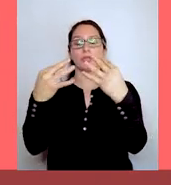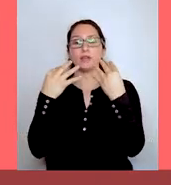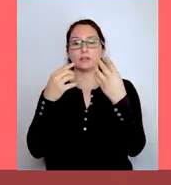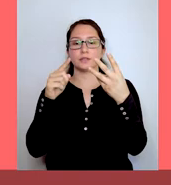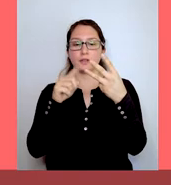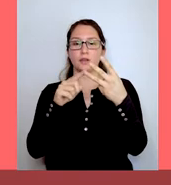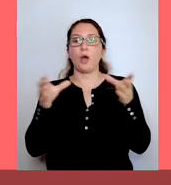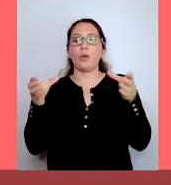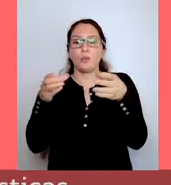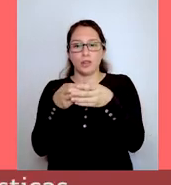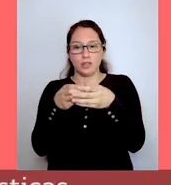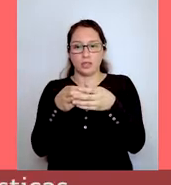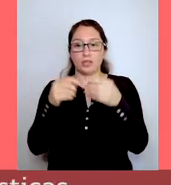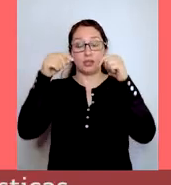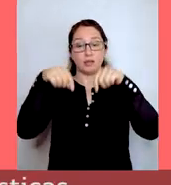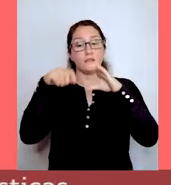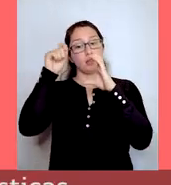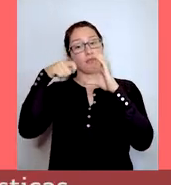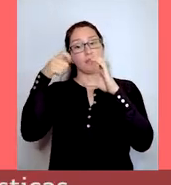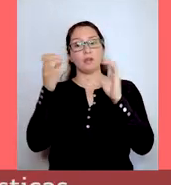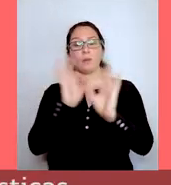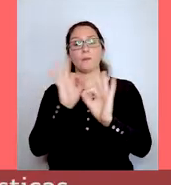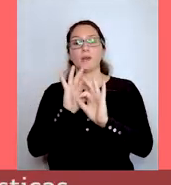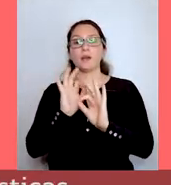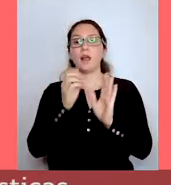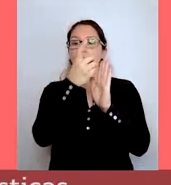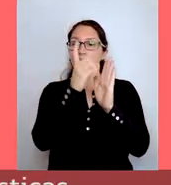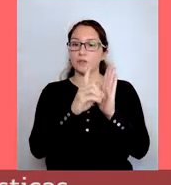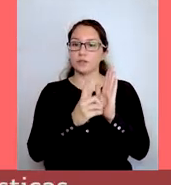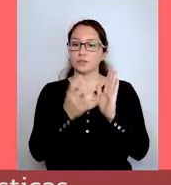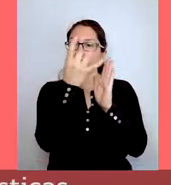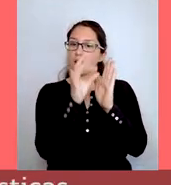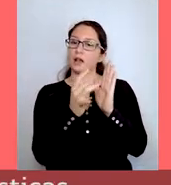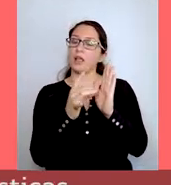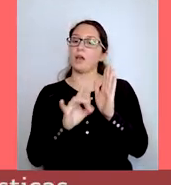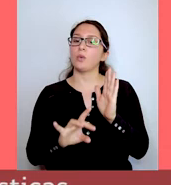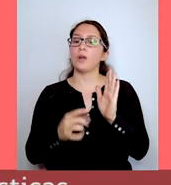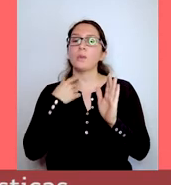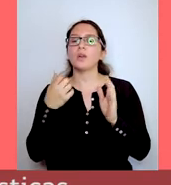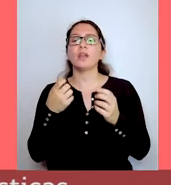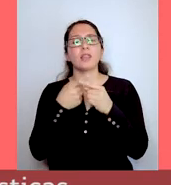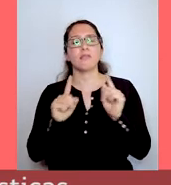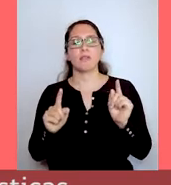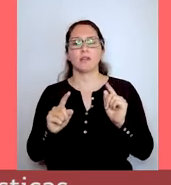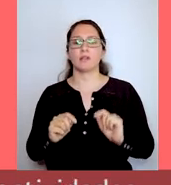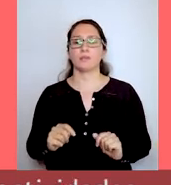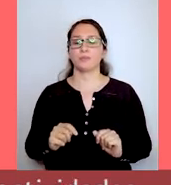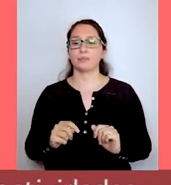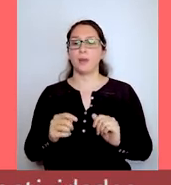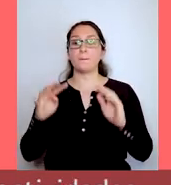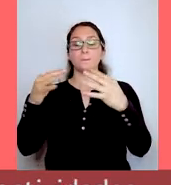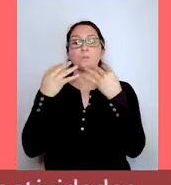y comunidades. En este videotip te indicaremos sus definiciones y principales características.